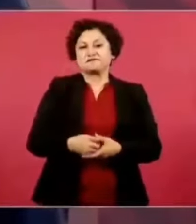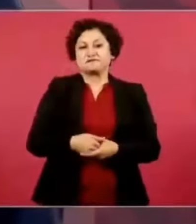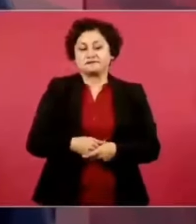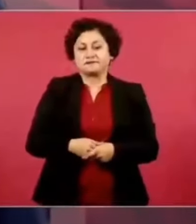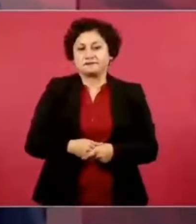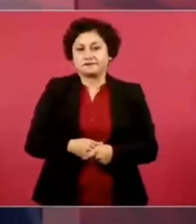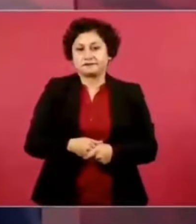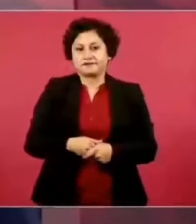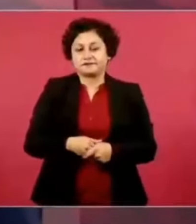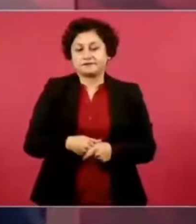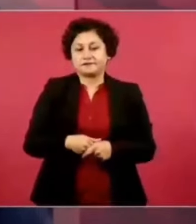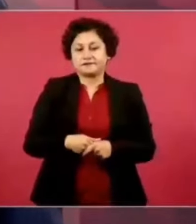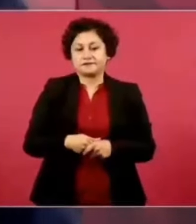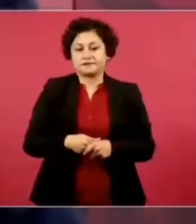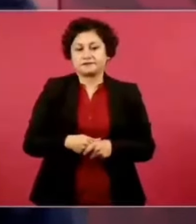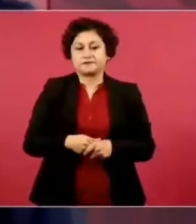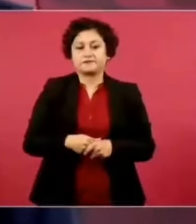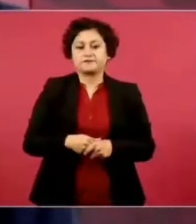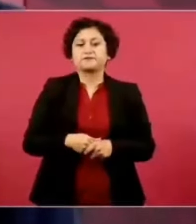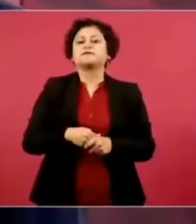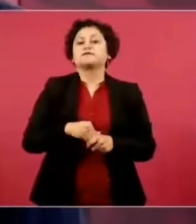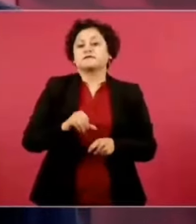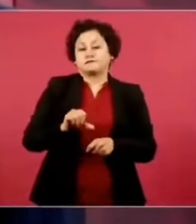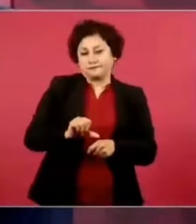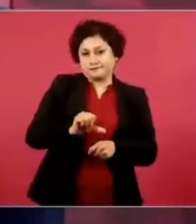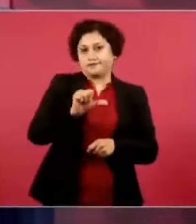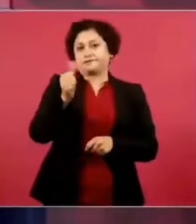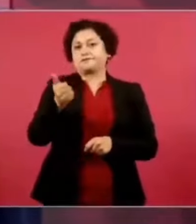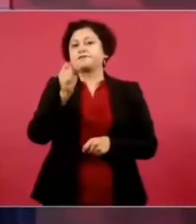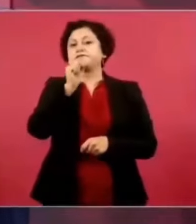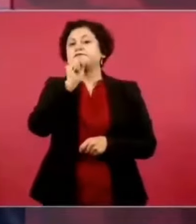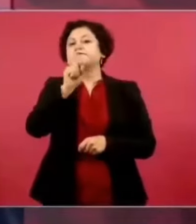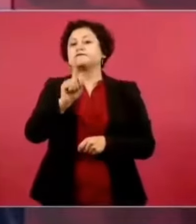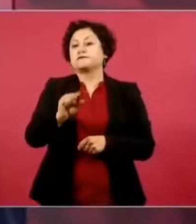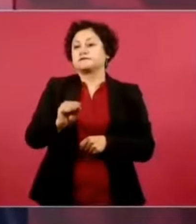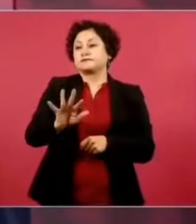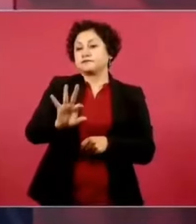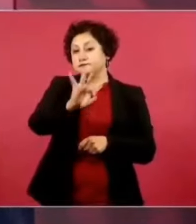Y también 95%, si no es que más,